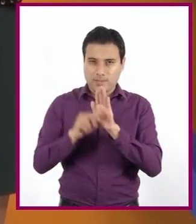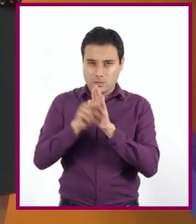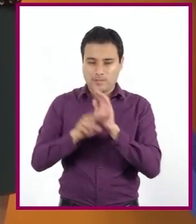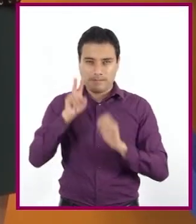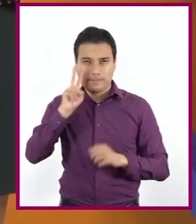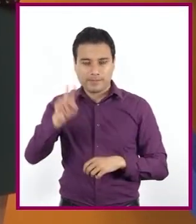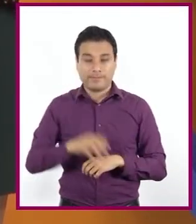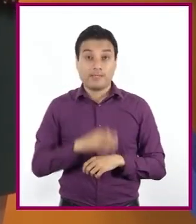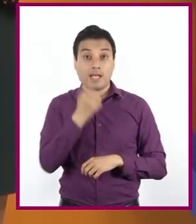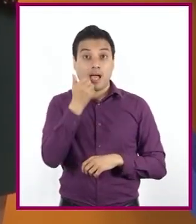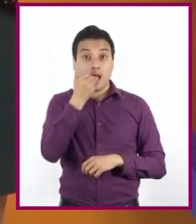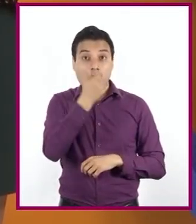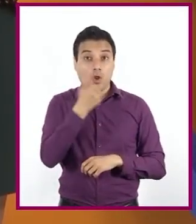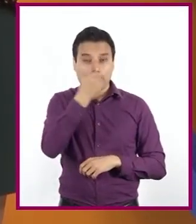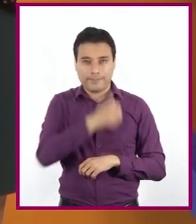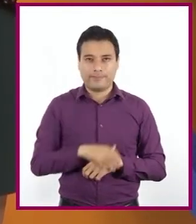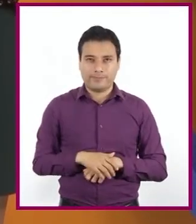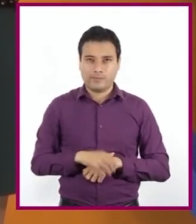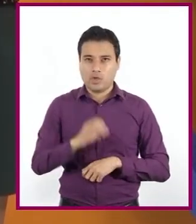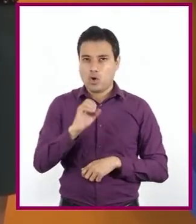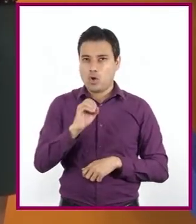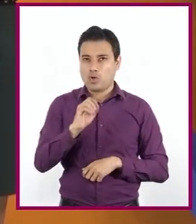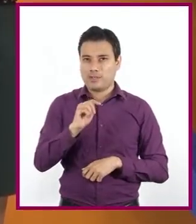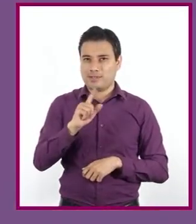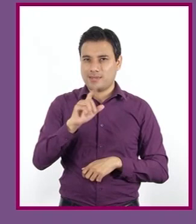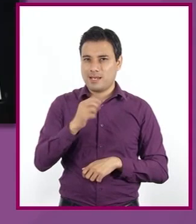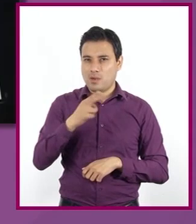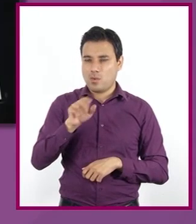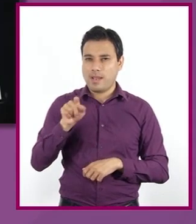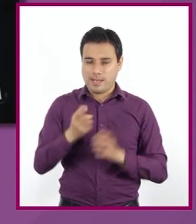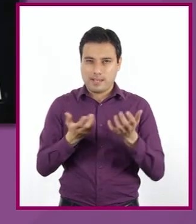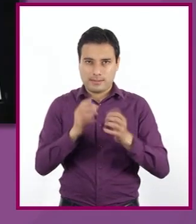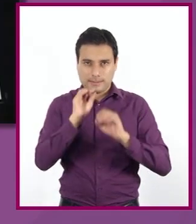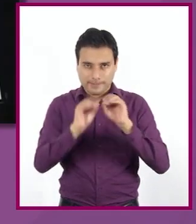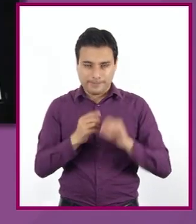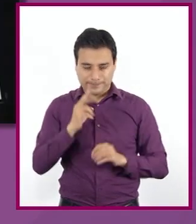por la alumna Olteguanacmitle Margarita.